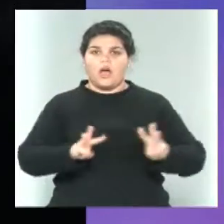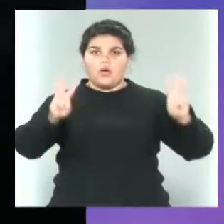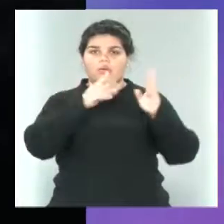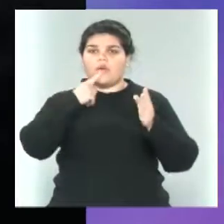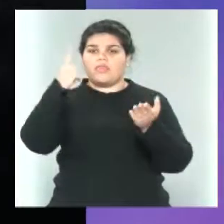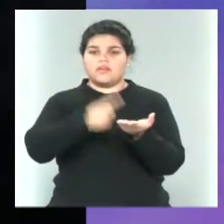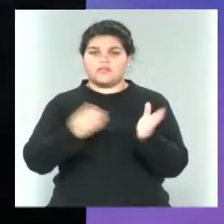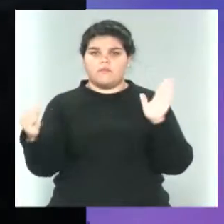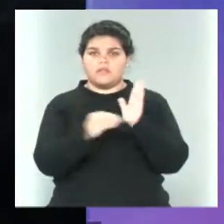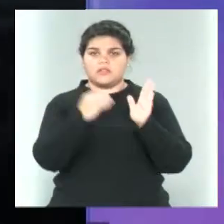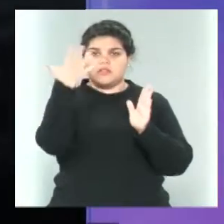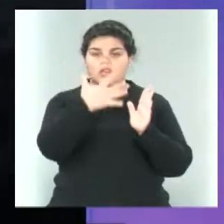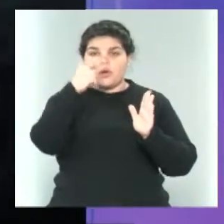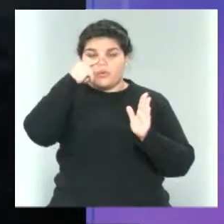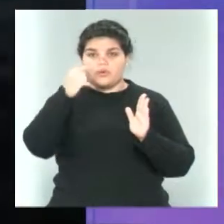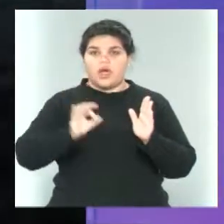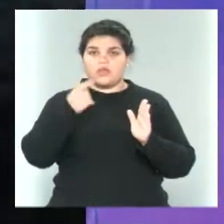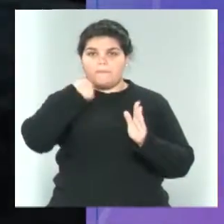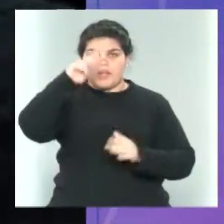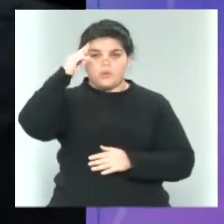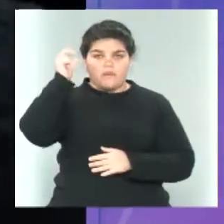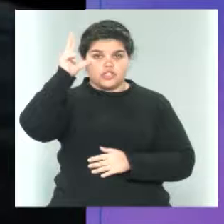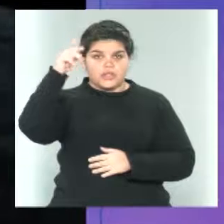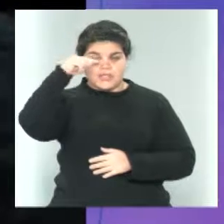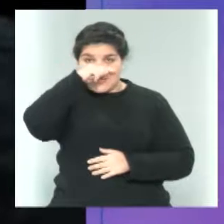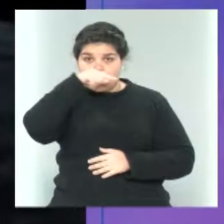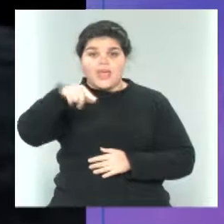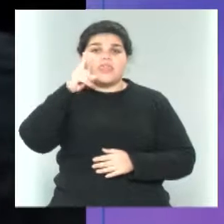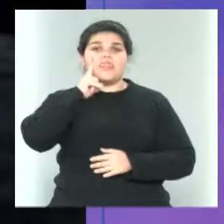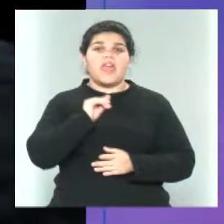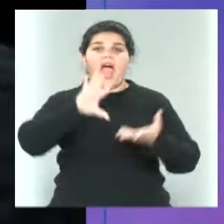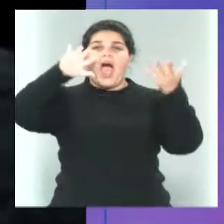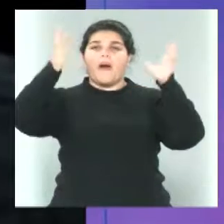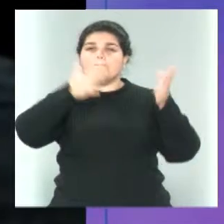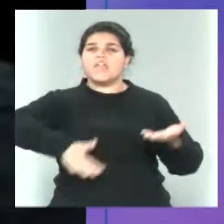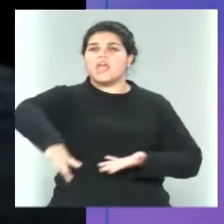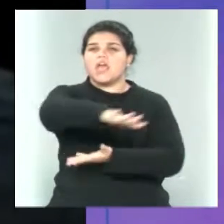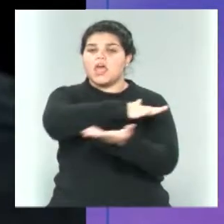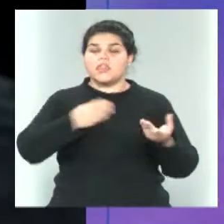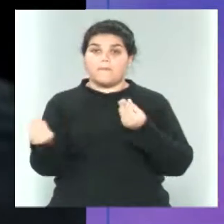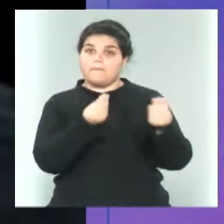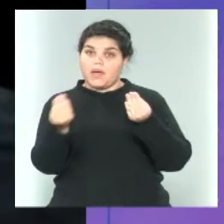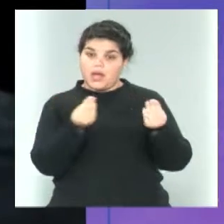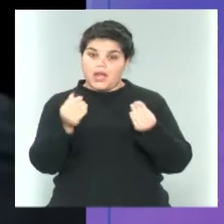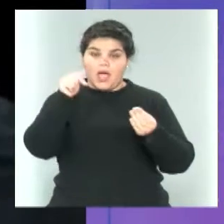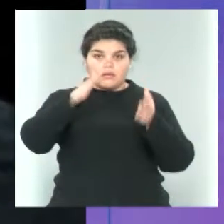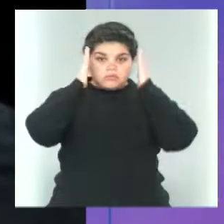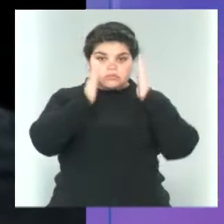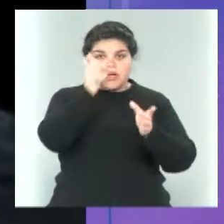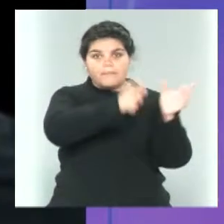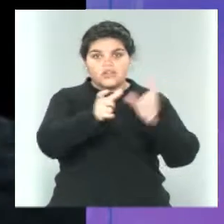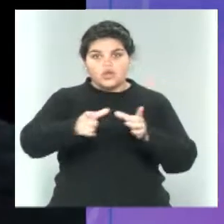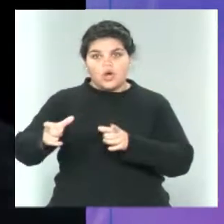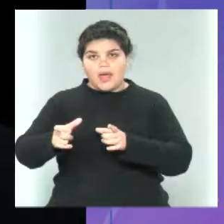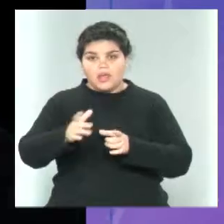el 5 de junio de 1987 el Día del Medio Ambiente, en el cual se busca intensificar la atención de los habitantes del